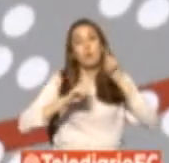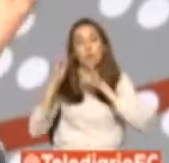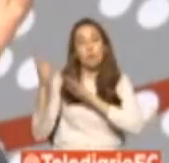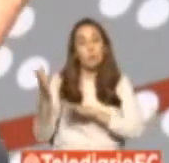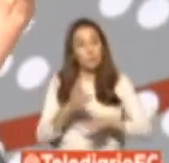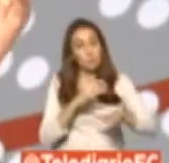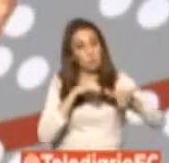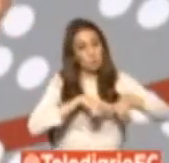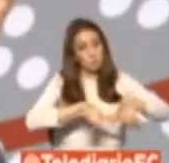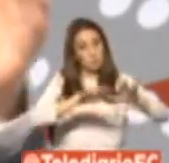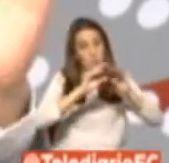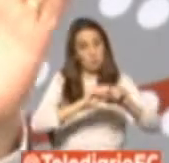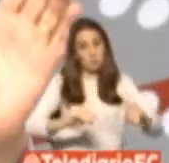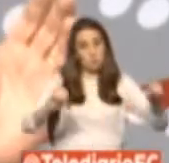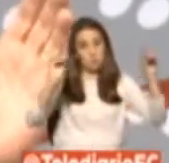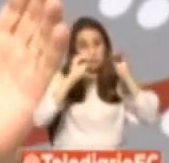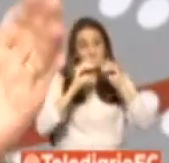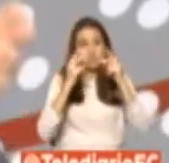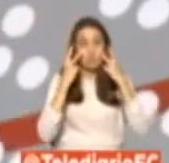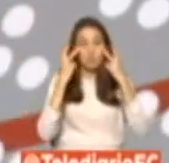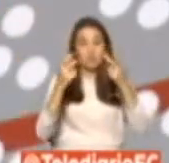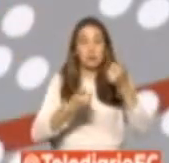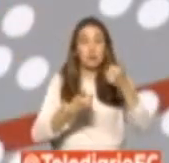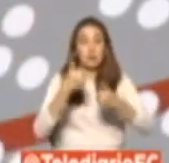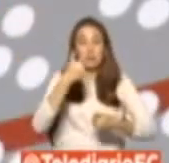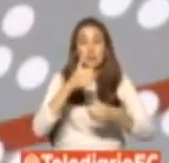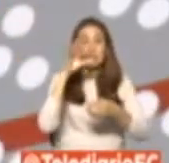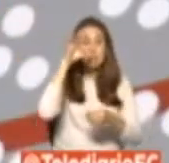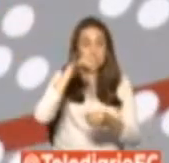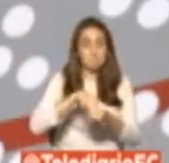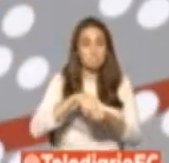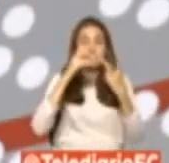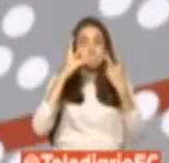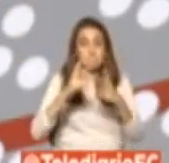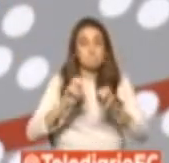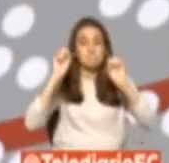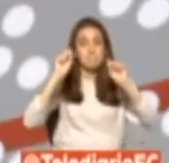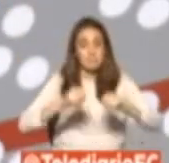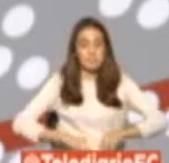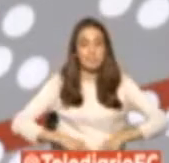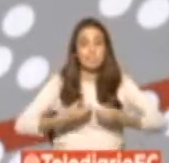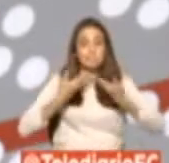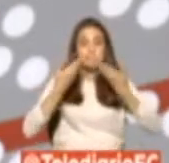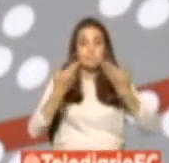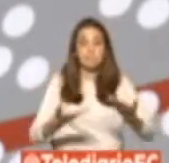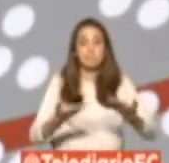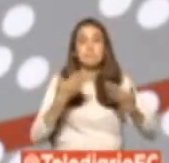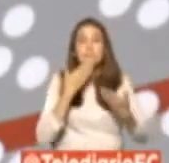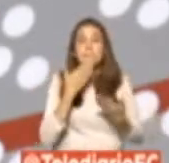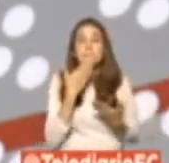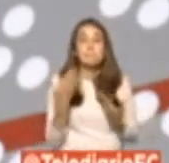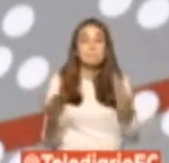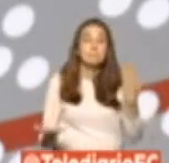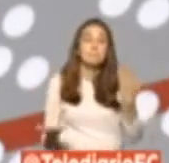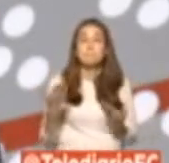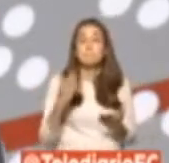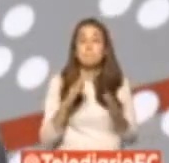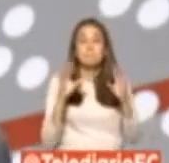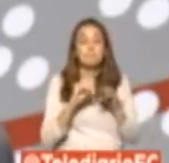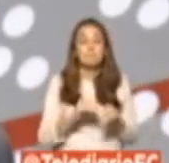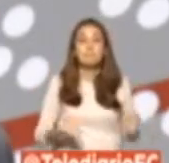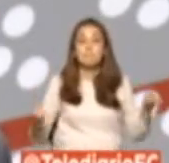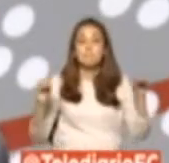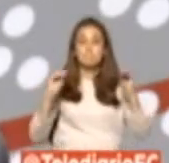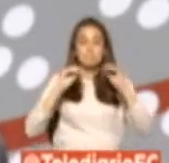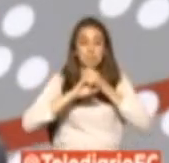permanente, porque ya no hay el fondo de dotación de gasto electoral. Y además, puede controlar el tema de la entrega de espacios